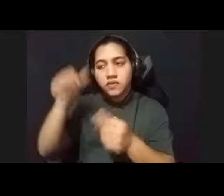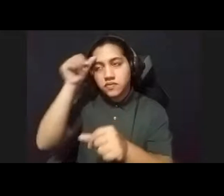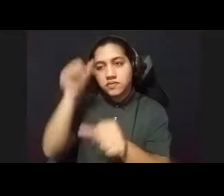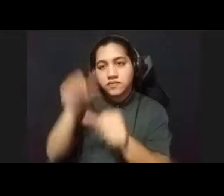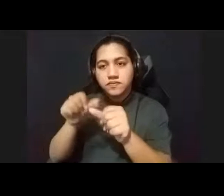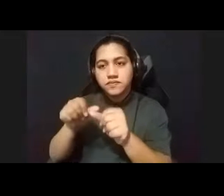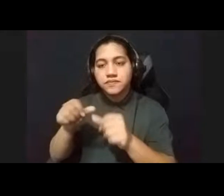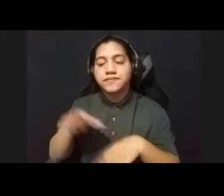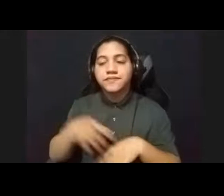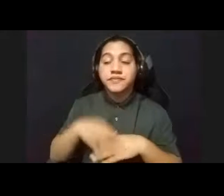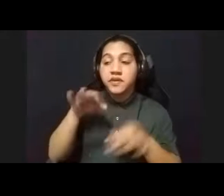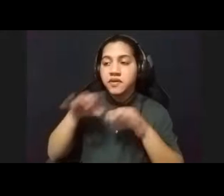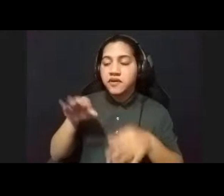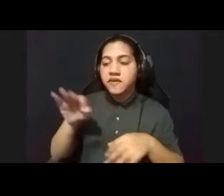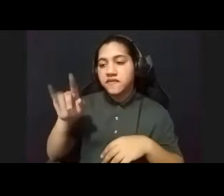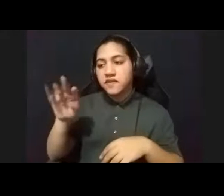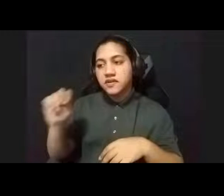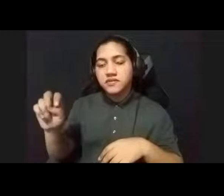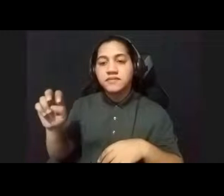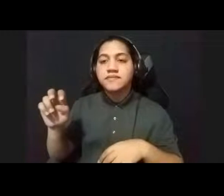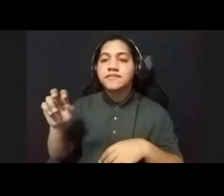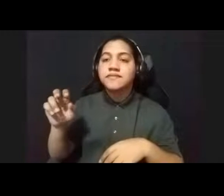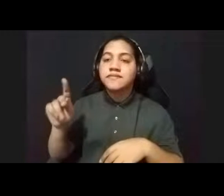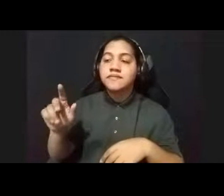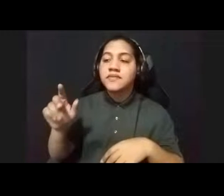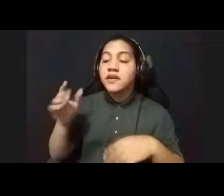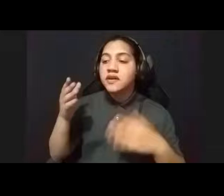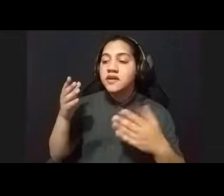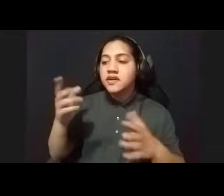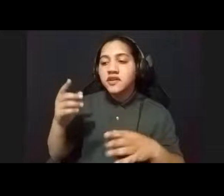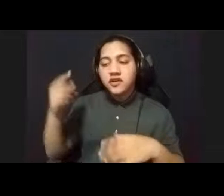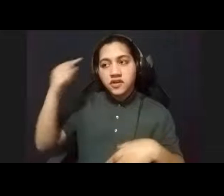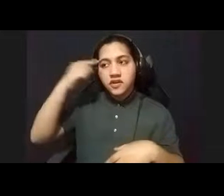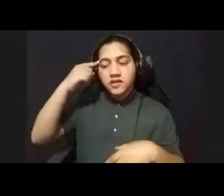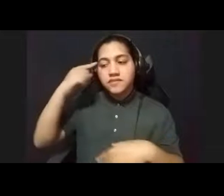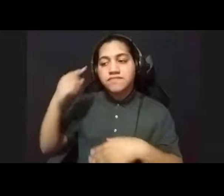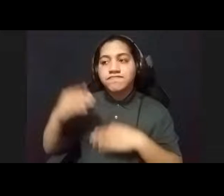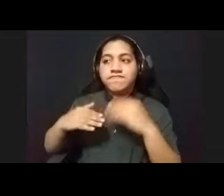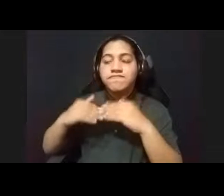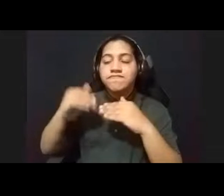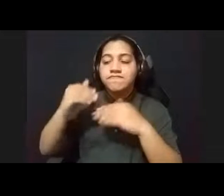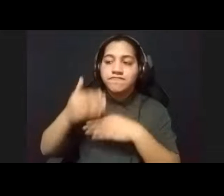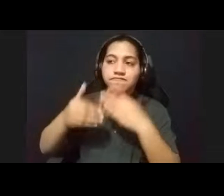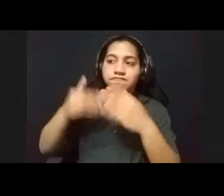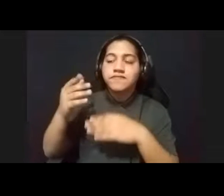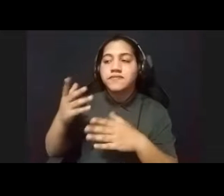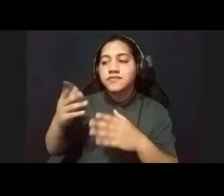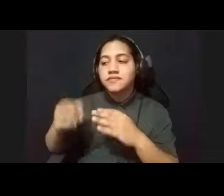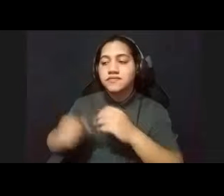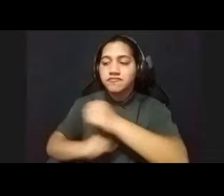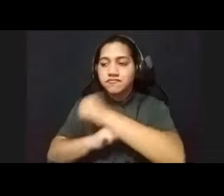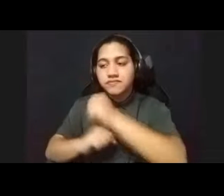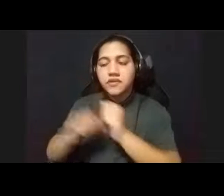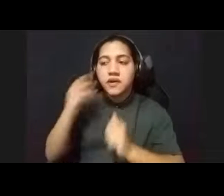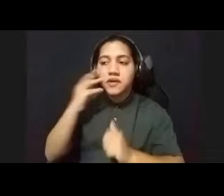Lepper-Boss, historiadora oral, que los recuerdos se construyen a partir de experiencias de la vida real, símbolos culturales